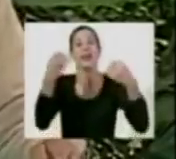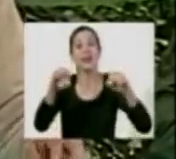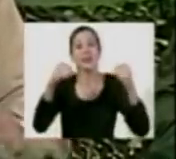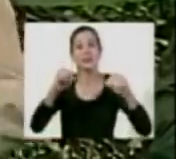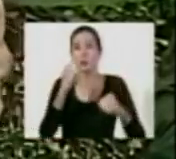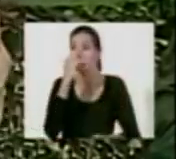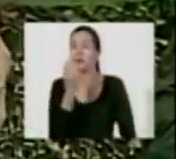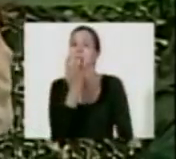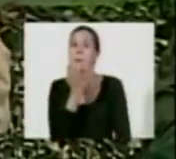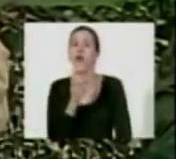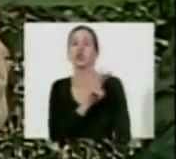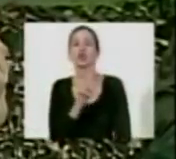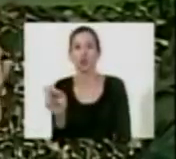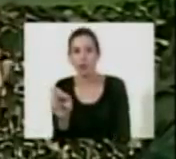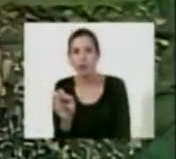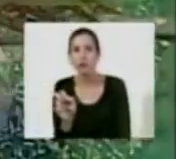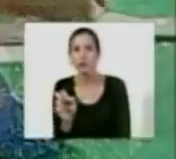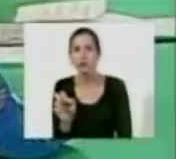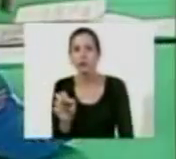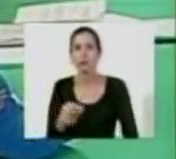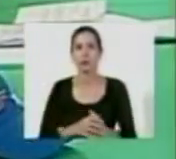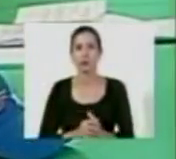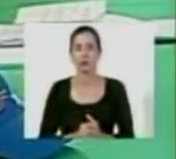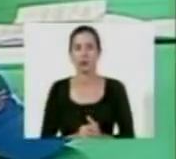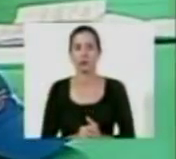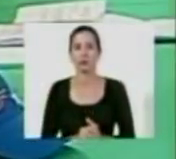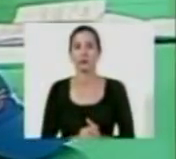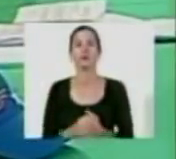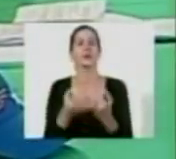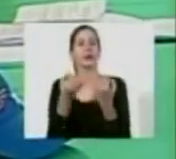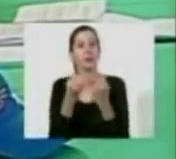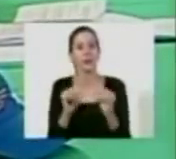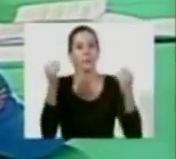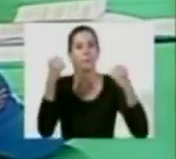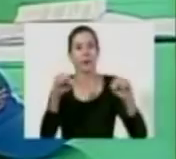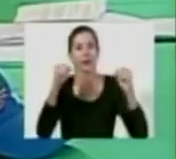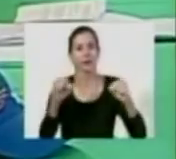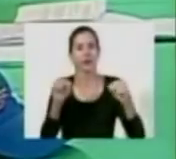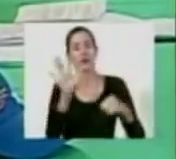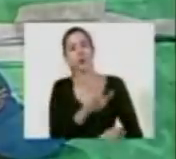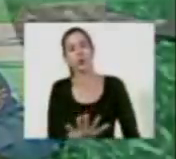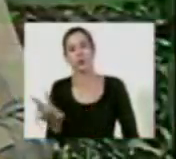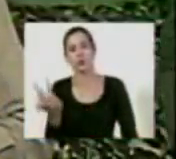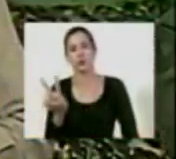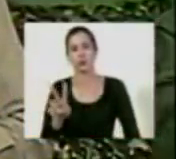200, ejercicio por la paz, la soberanía, la independencia de Venezuela.